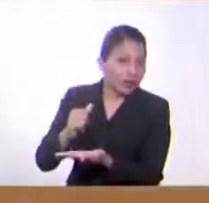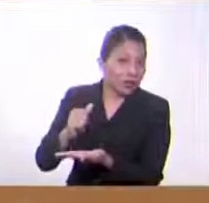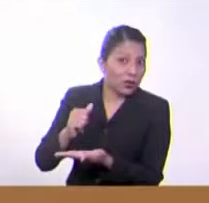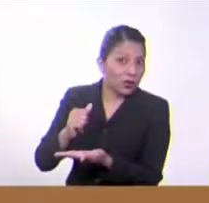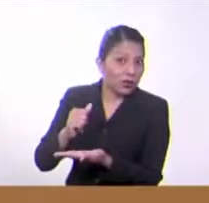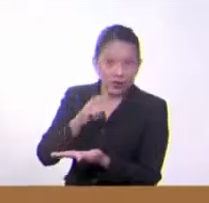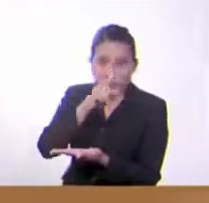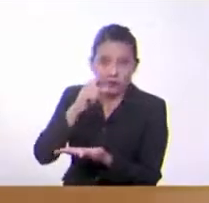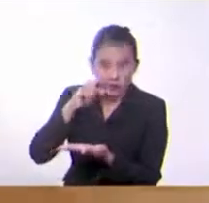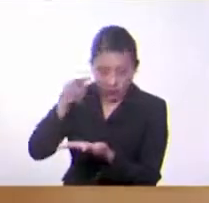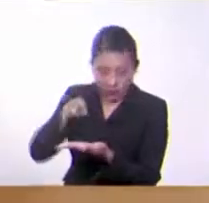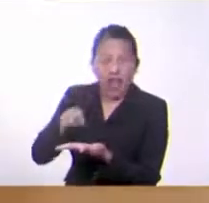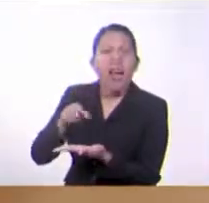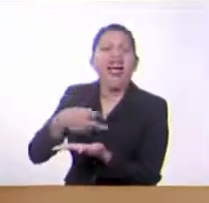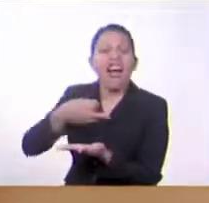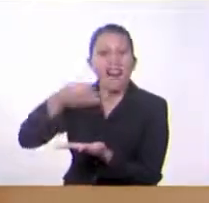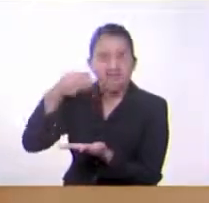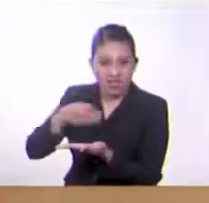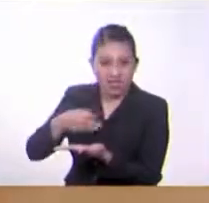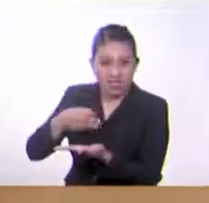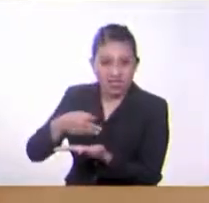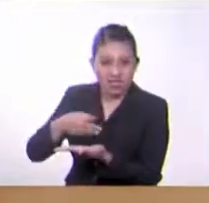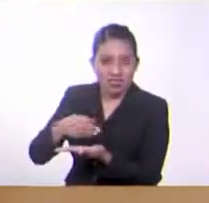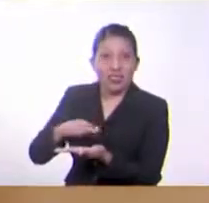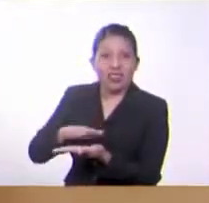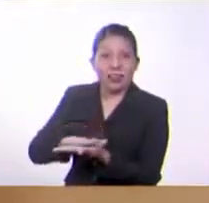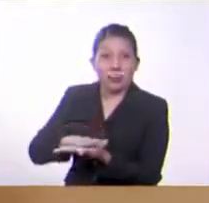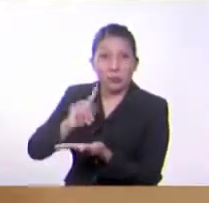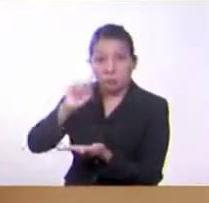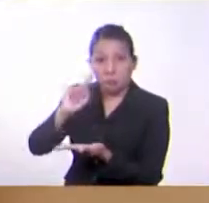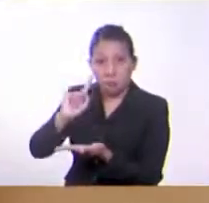Si ¿Sí ves, efectivamente, la altura,